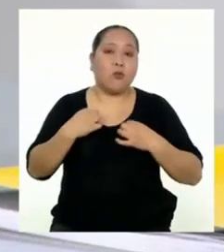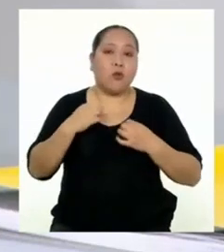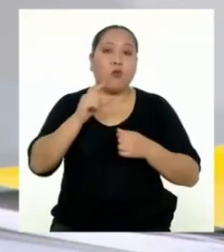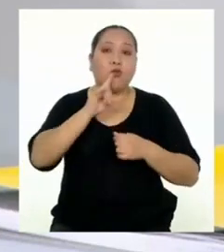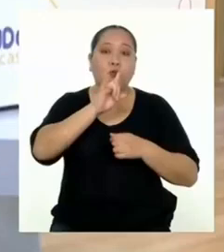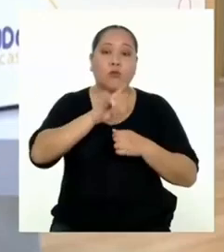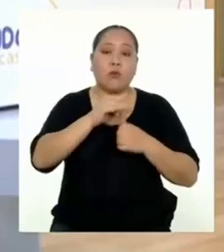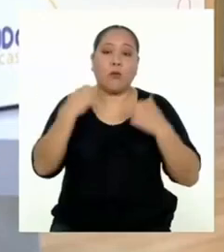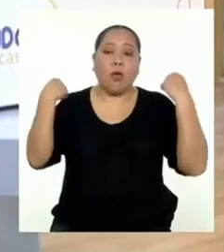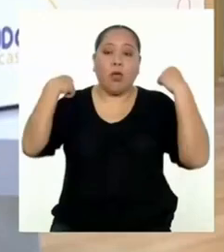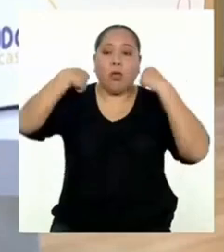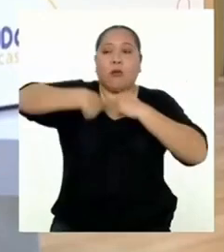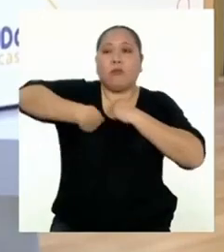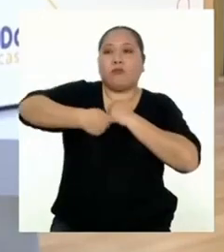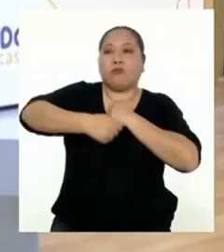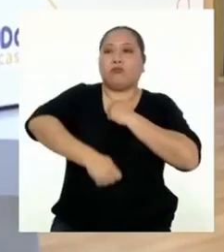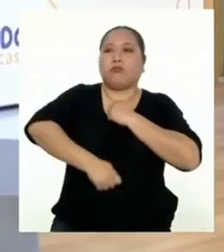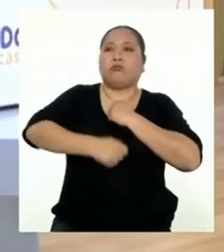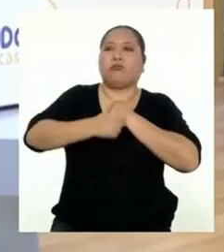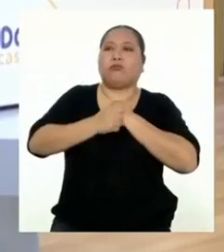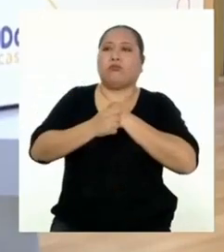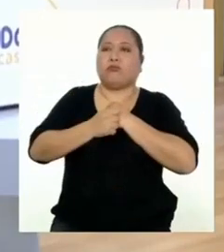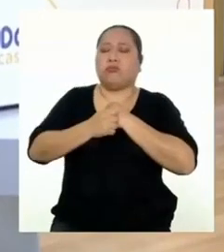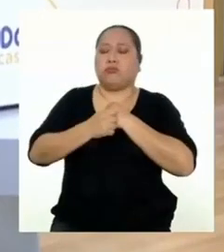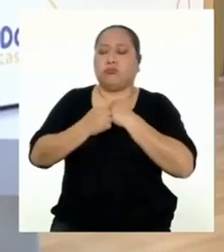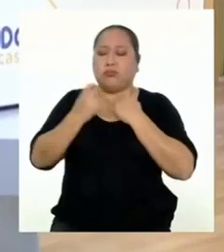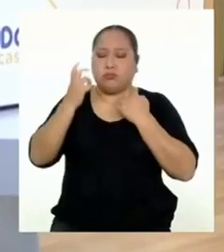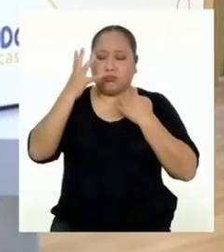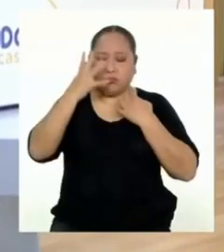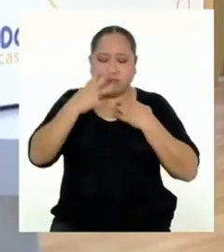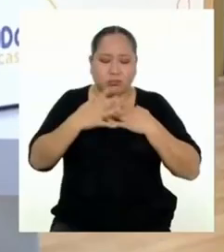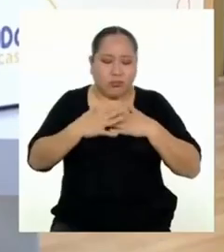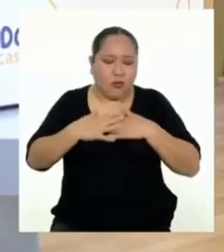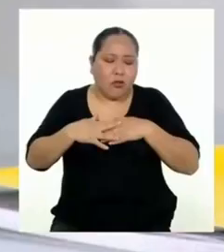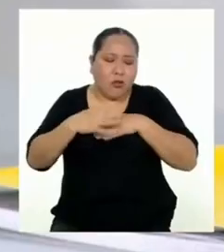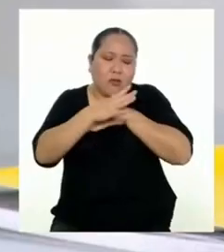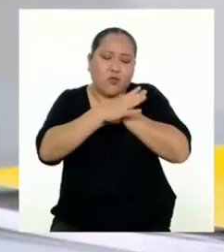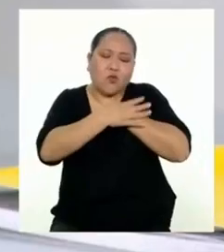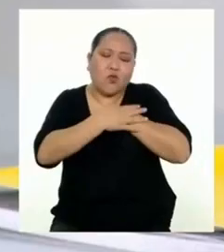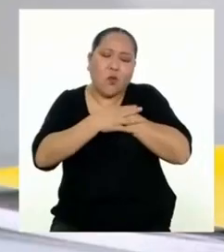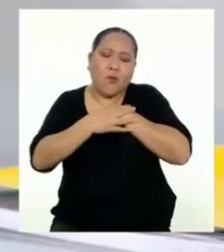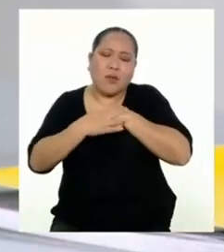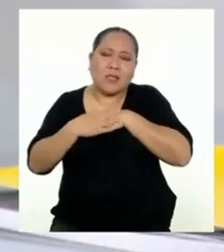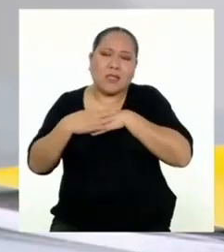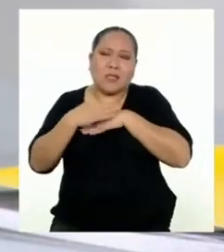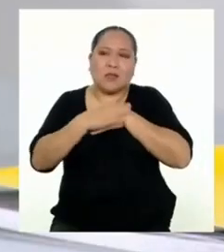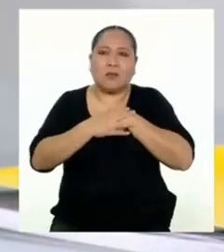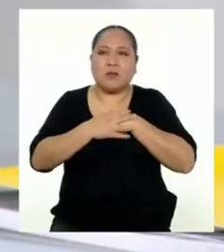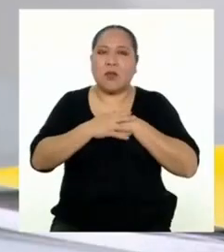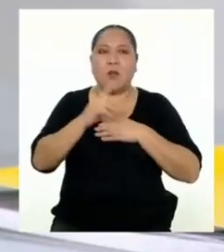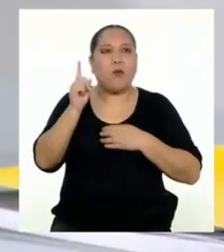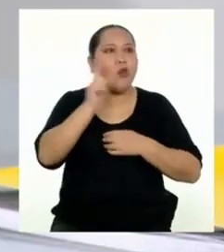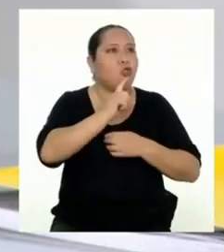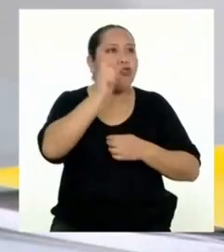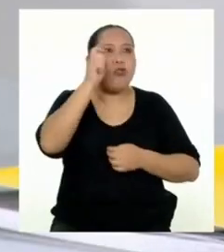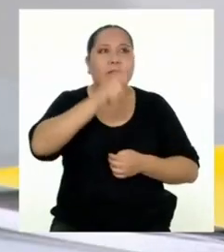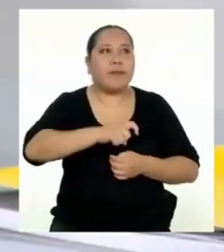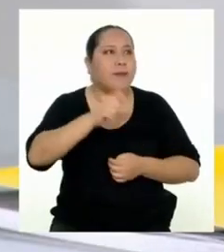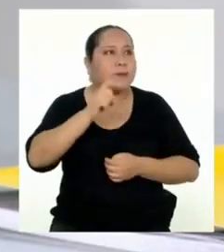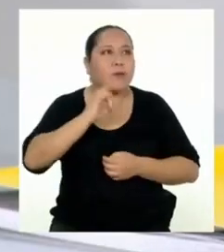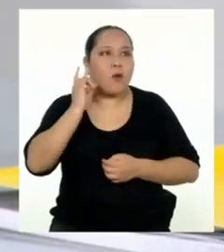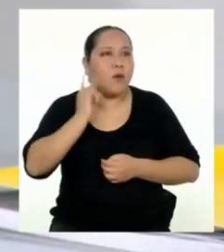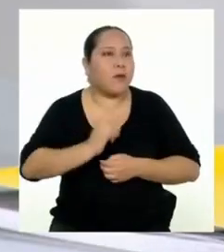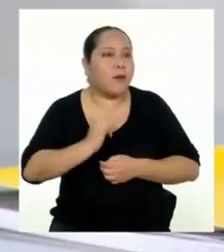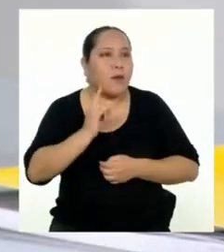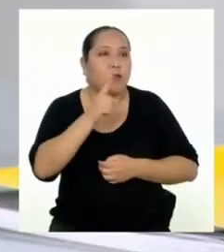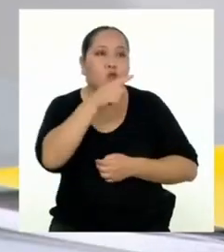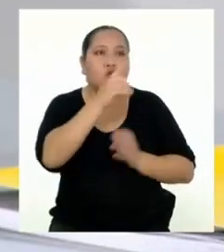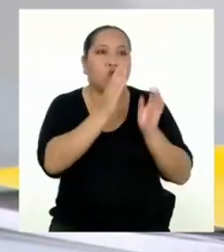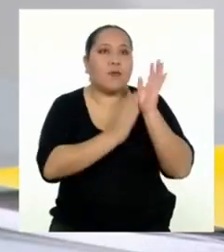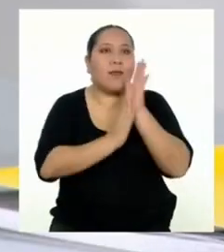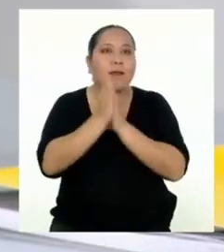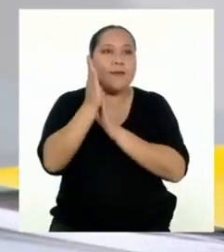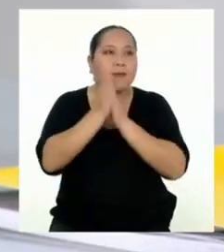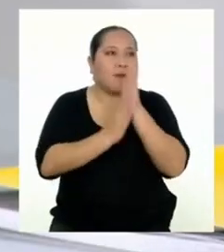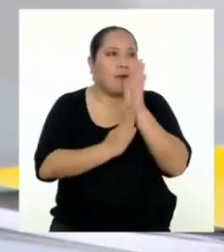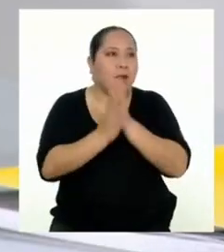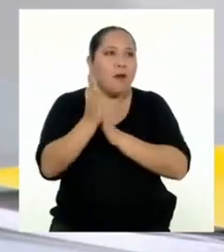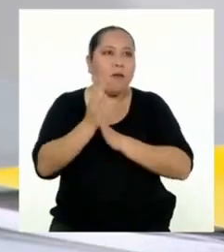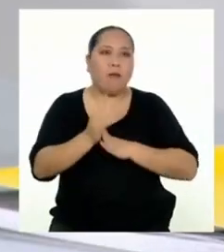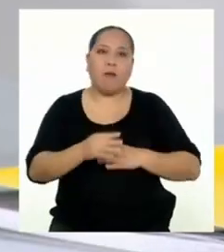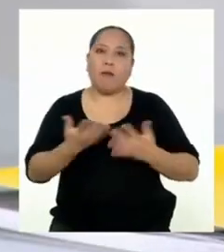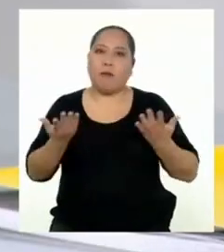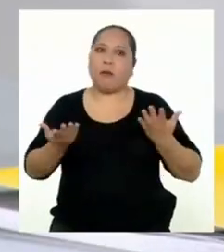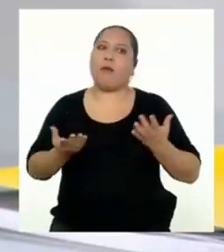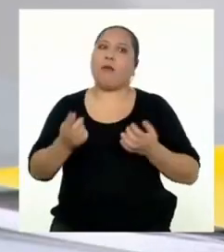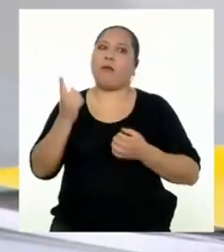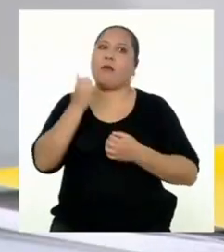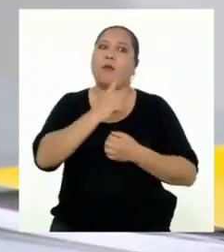para abrigarte. Es que estaba tan bonita y suavecita. Pero no es una necesidad, sino un deseo. No